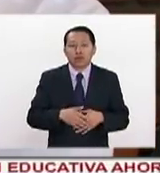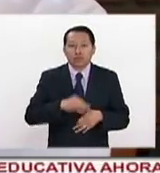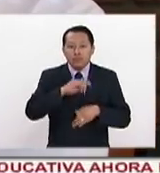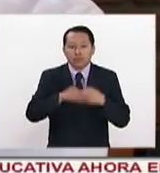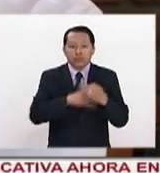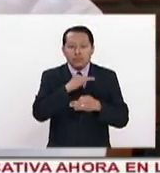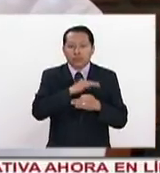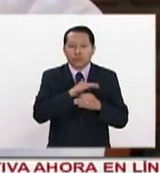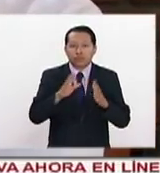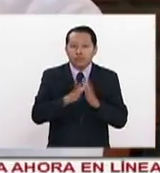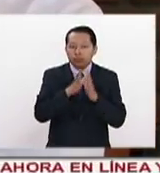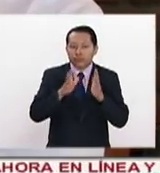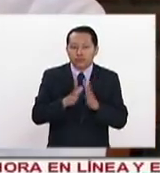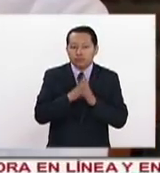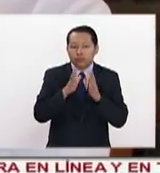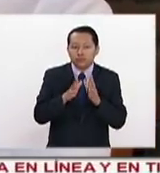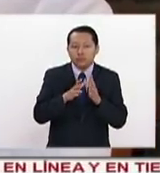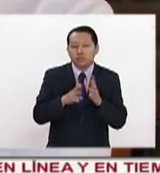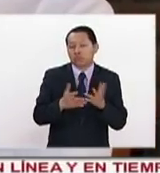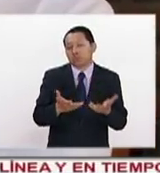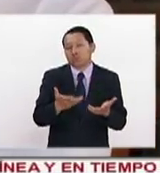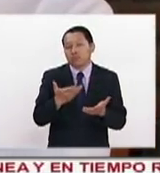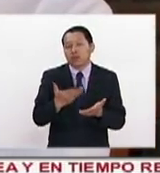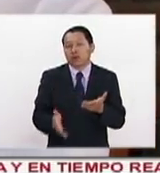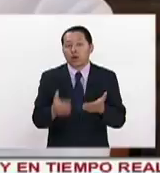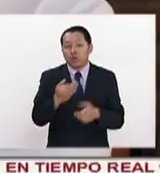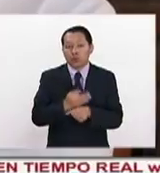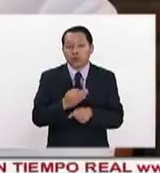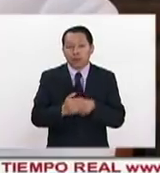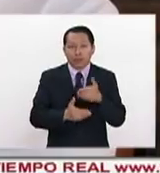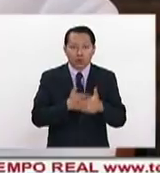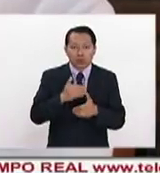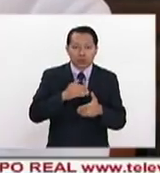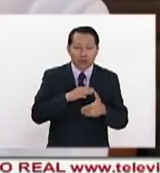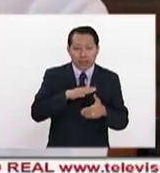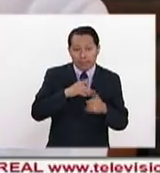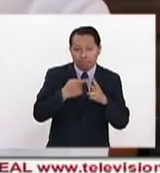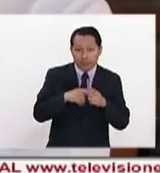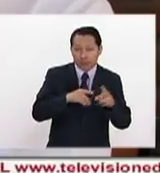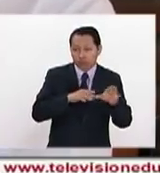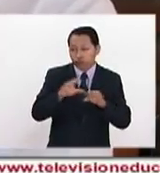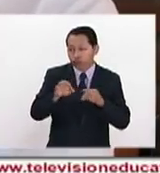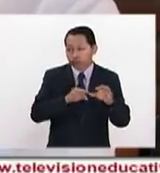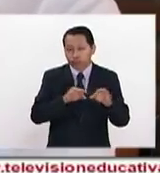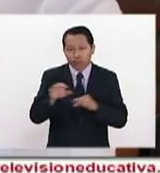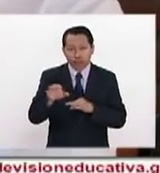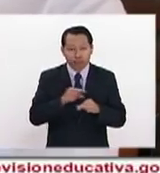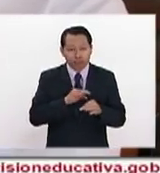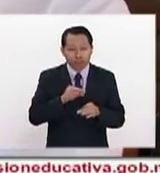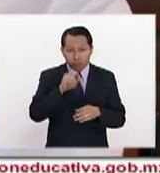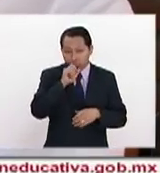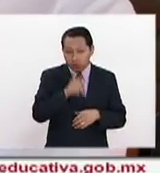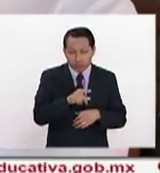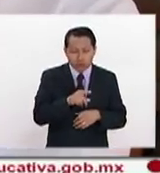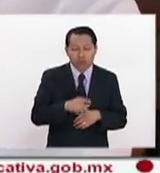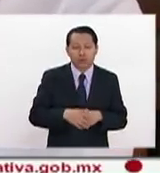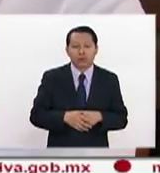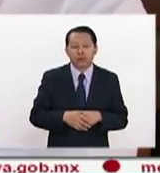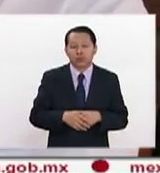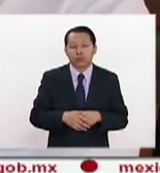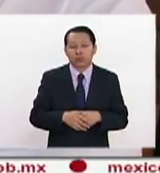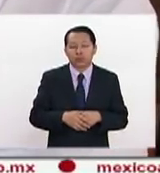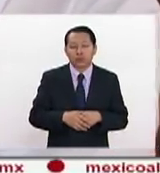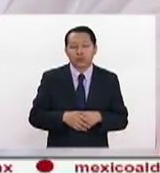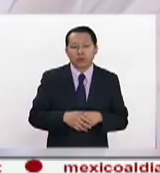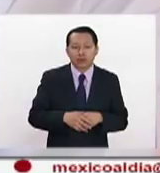todos participemos. Ahora hay un proceso de selección de quienes van